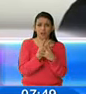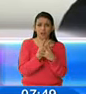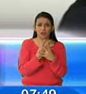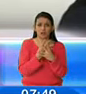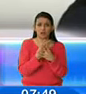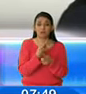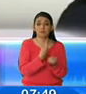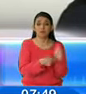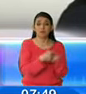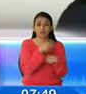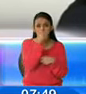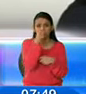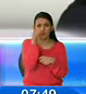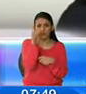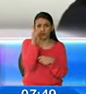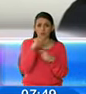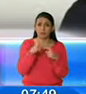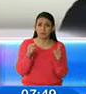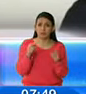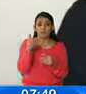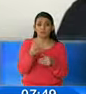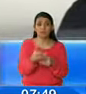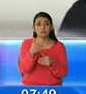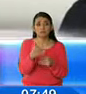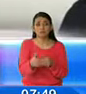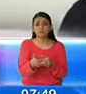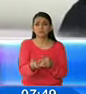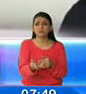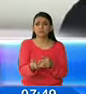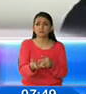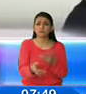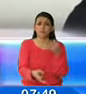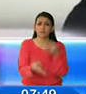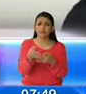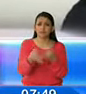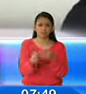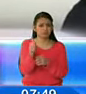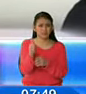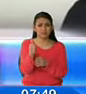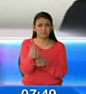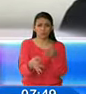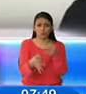por tráfico. Y que más adelante, en otras instancias, ante la misma